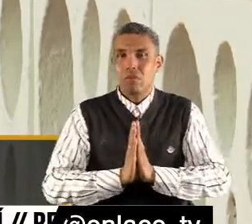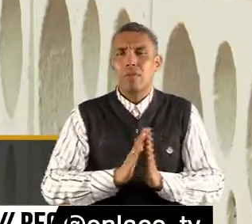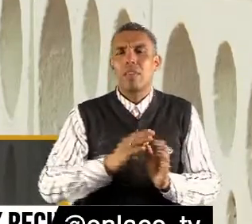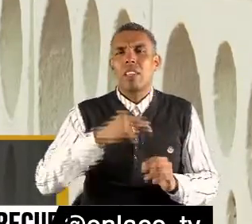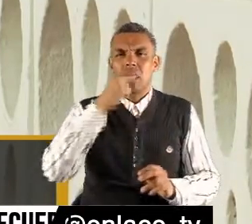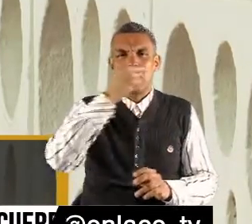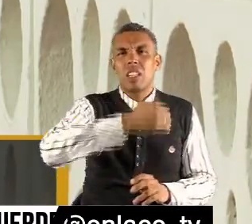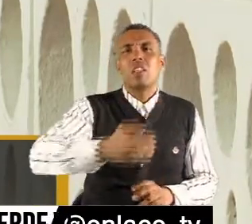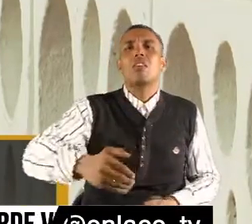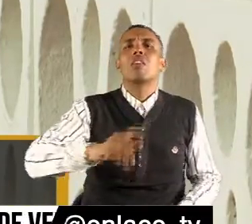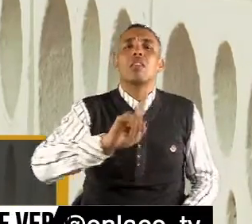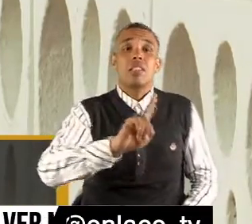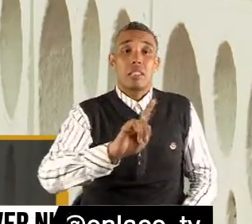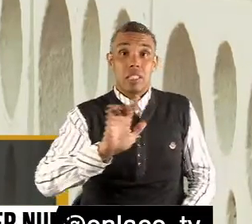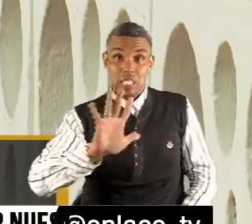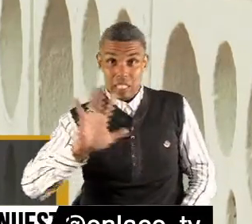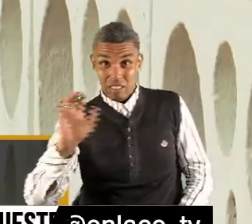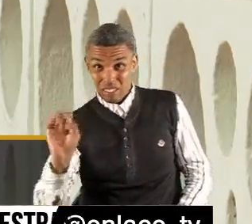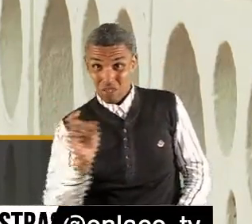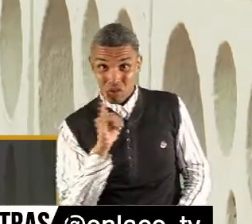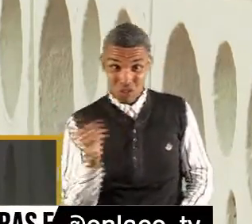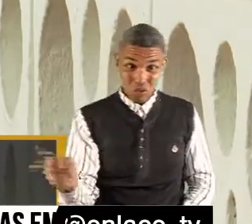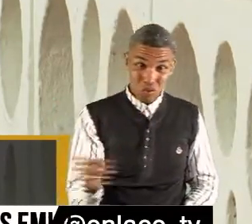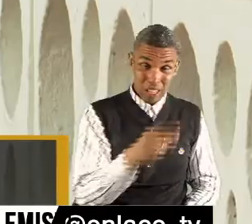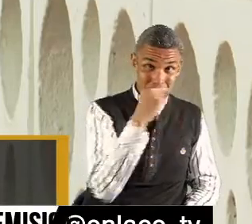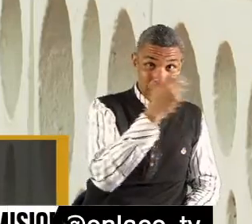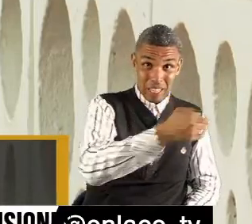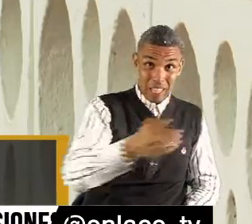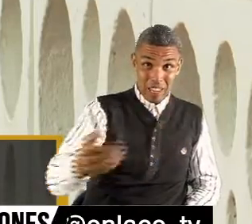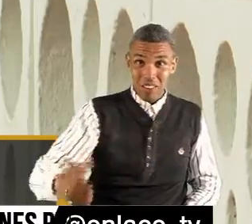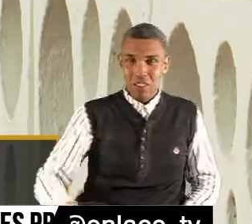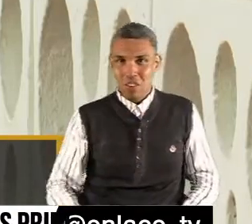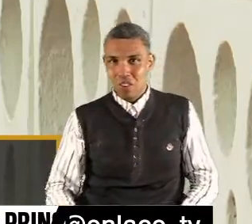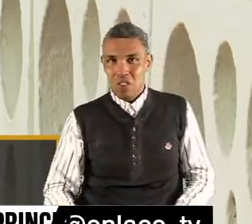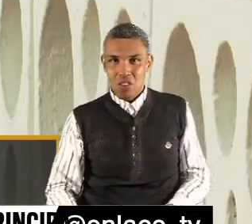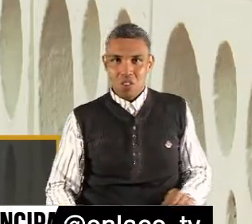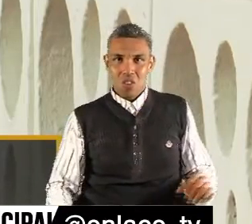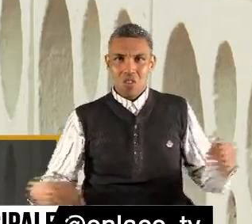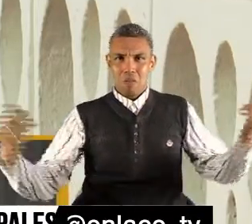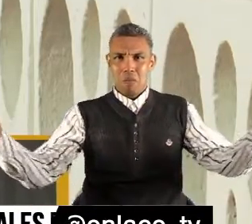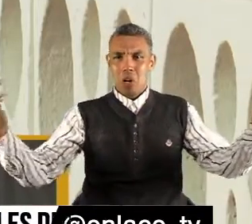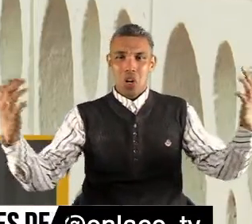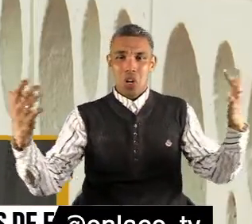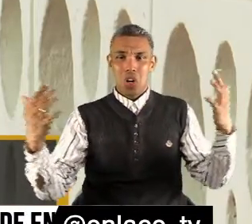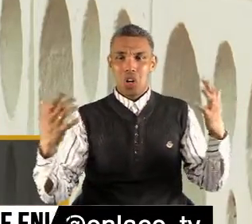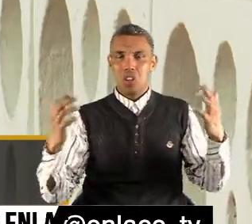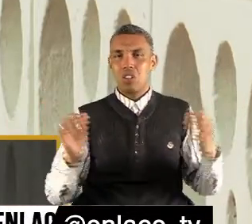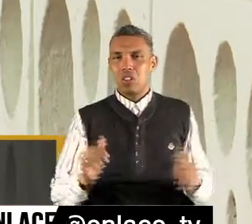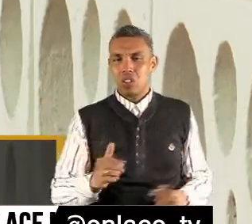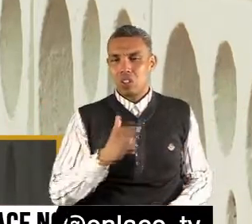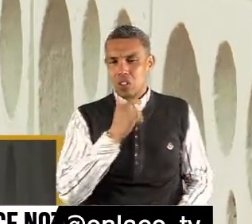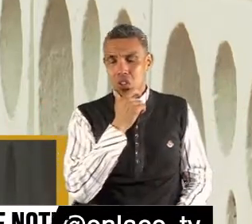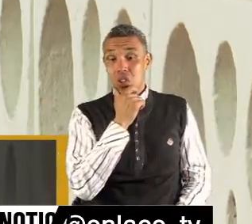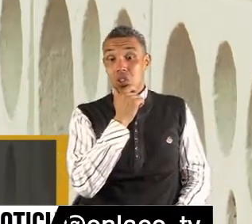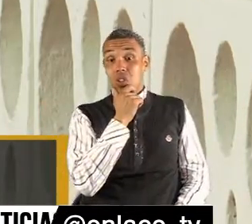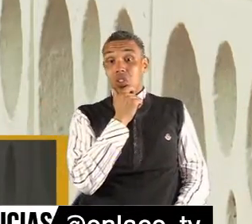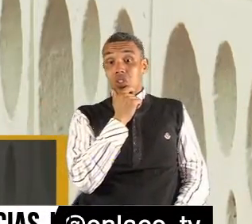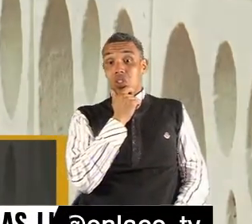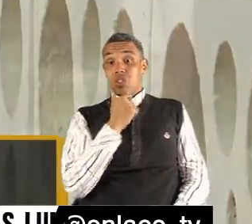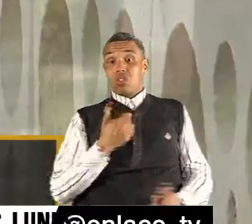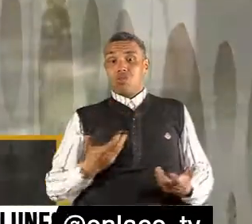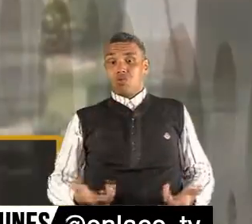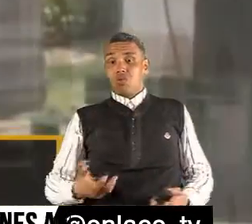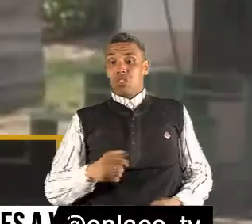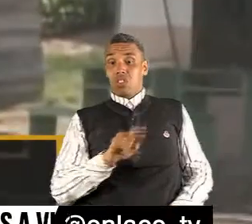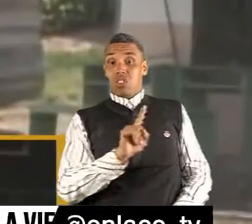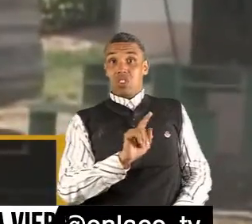del grado 0 hasta el 5. Y yo me asusté porque dije, bueno, ¿cómo vamos a hacer